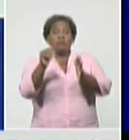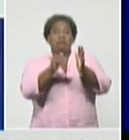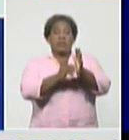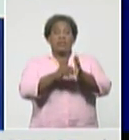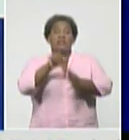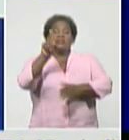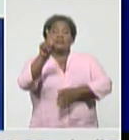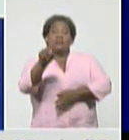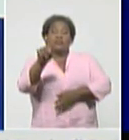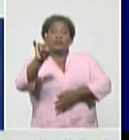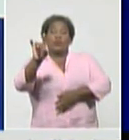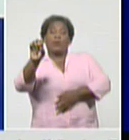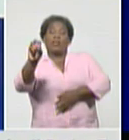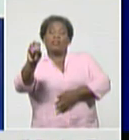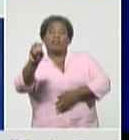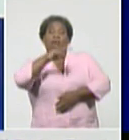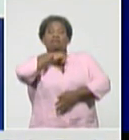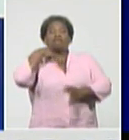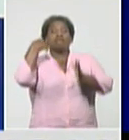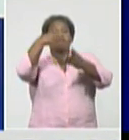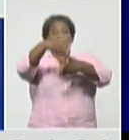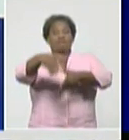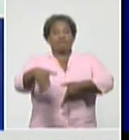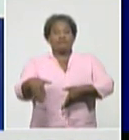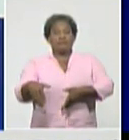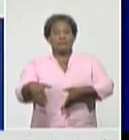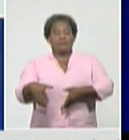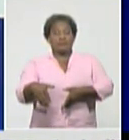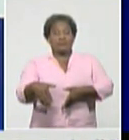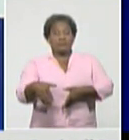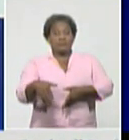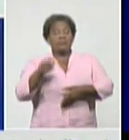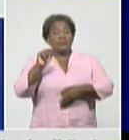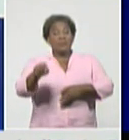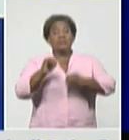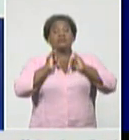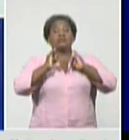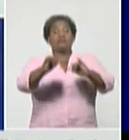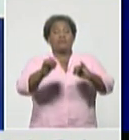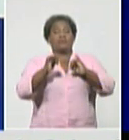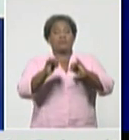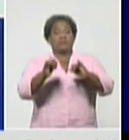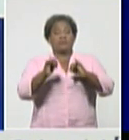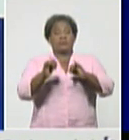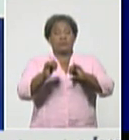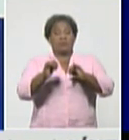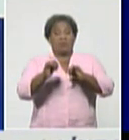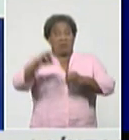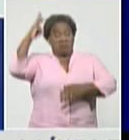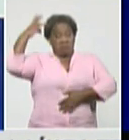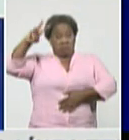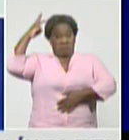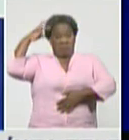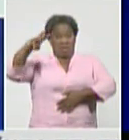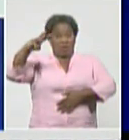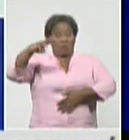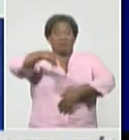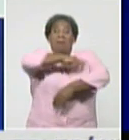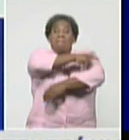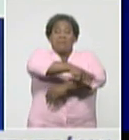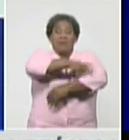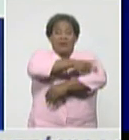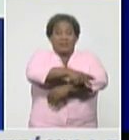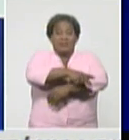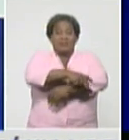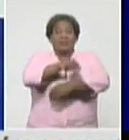41.190 fallecidos. Esta es la información de un país que, como ustedes conocen, se ubica